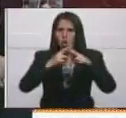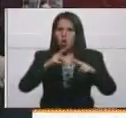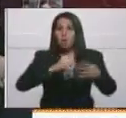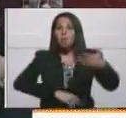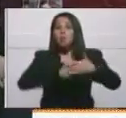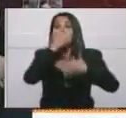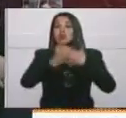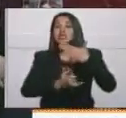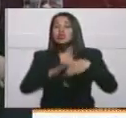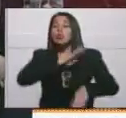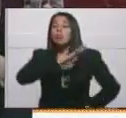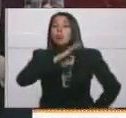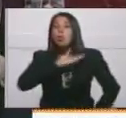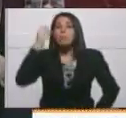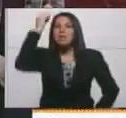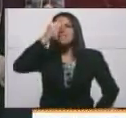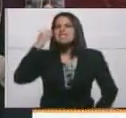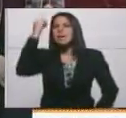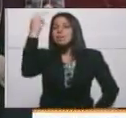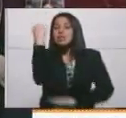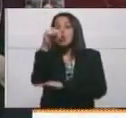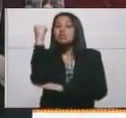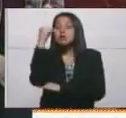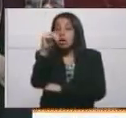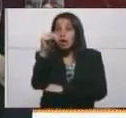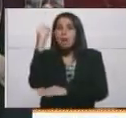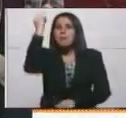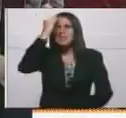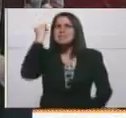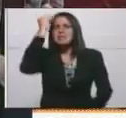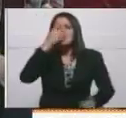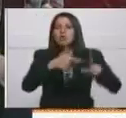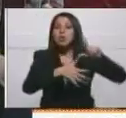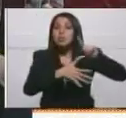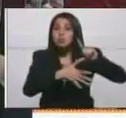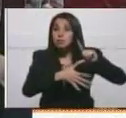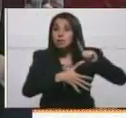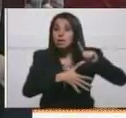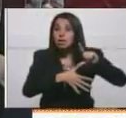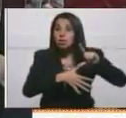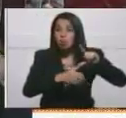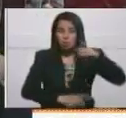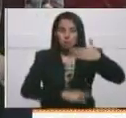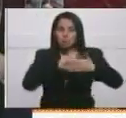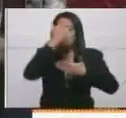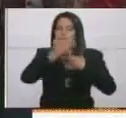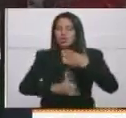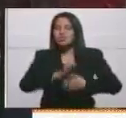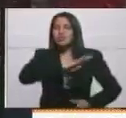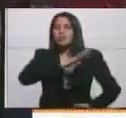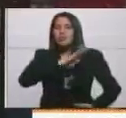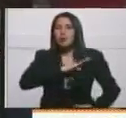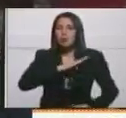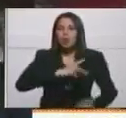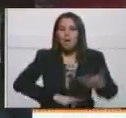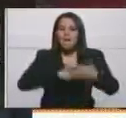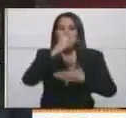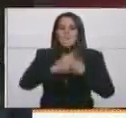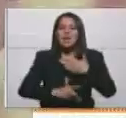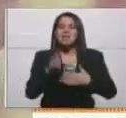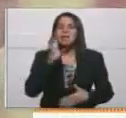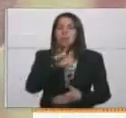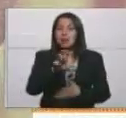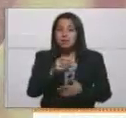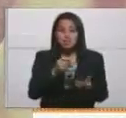un pensamiento nacional, un pensamiento latinoamericano, un proyecto propio, el plan de la patria, que hay que